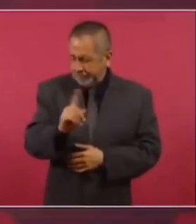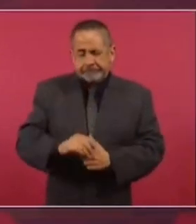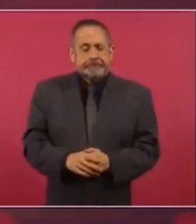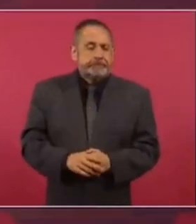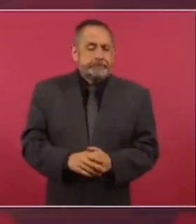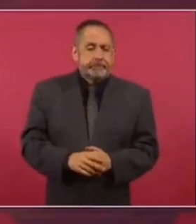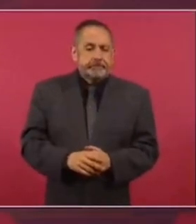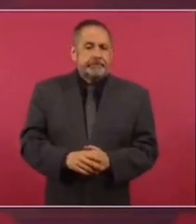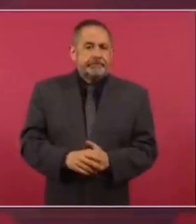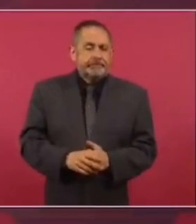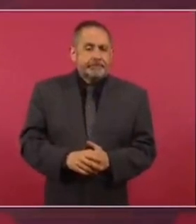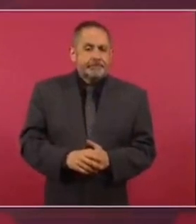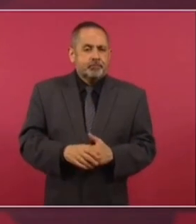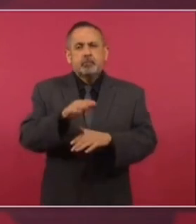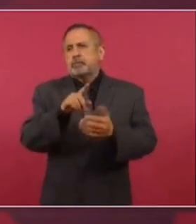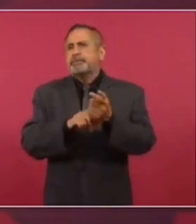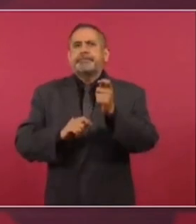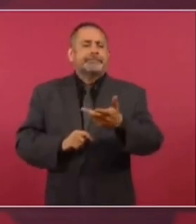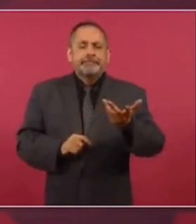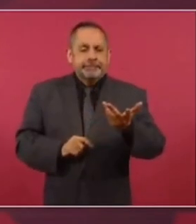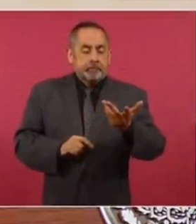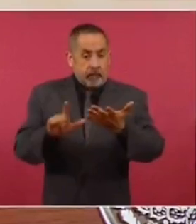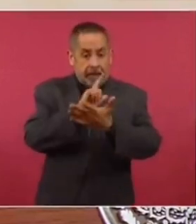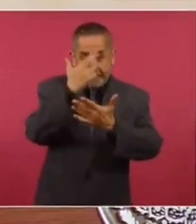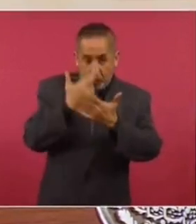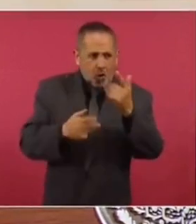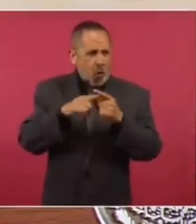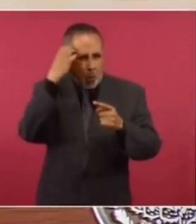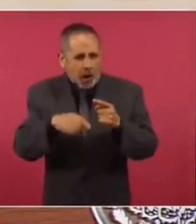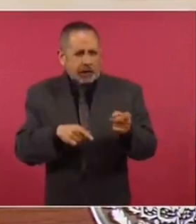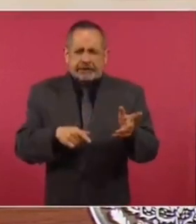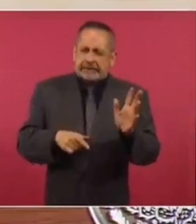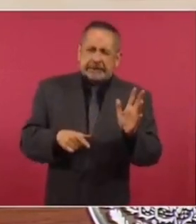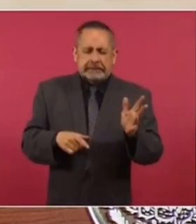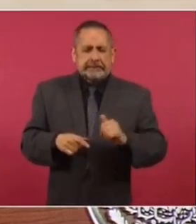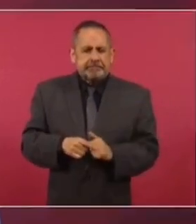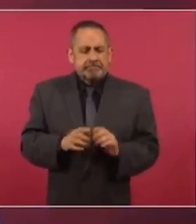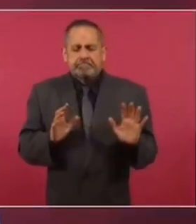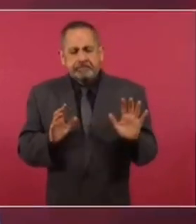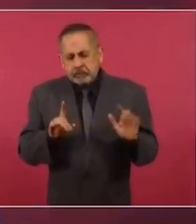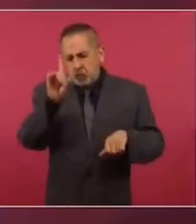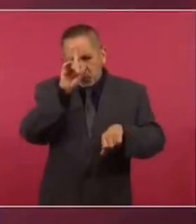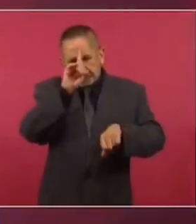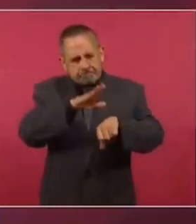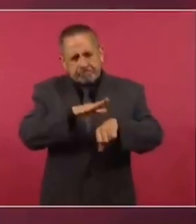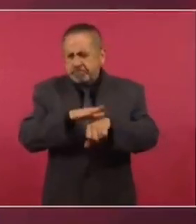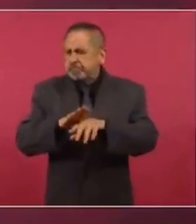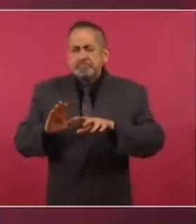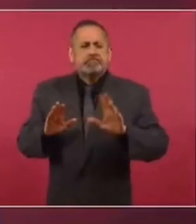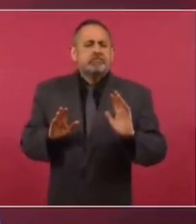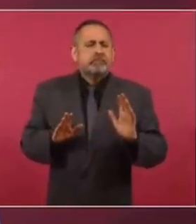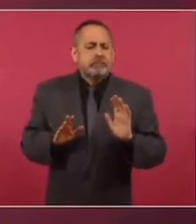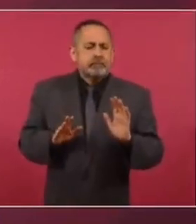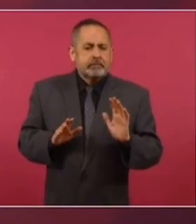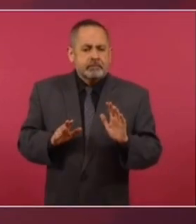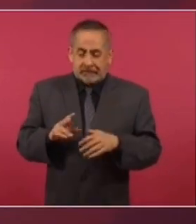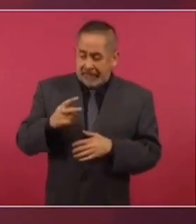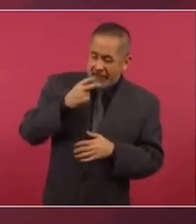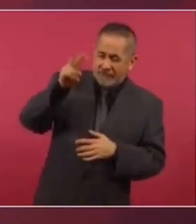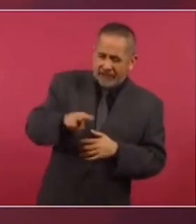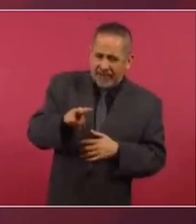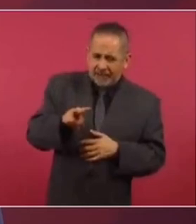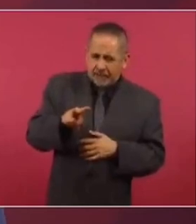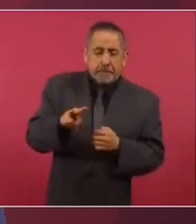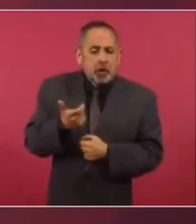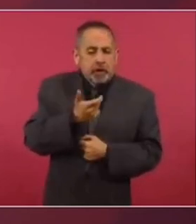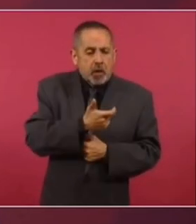en asuntos que tienen que ver con delitos o con criminalidad, se aconseja que para llegar a la verdad hay que